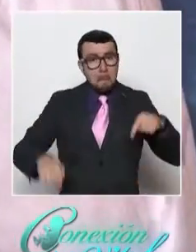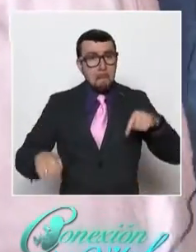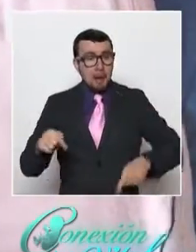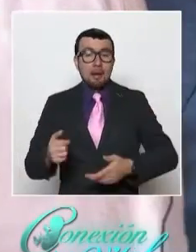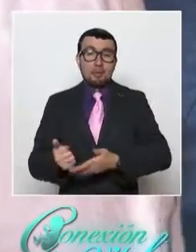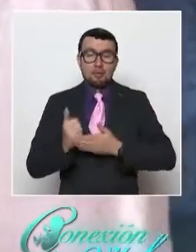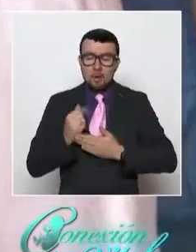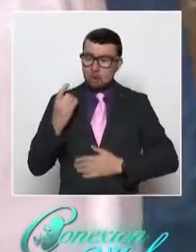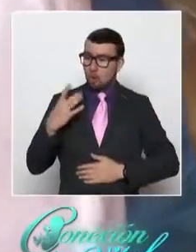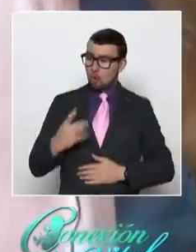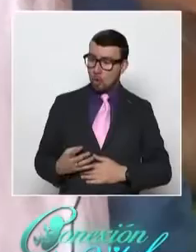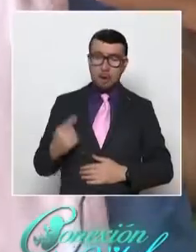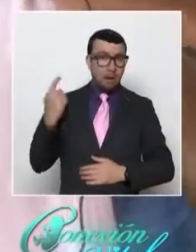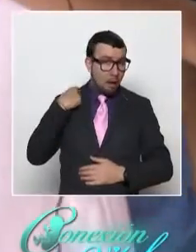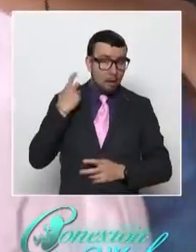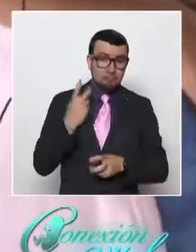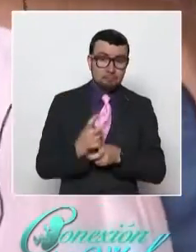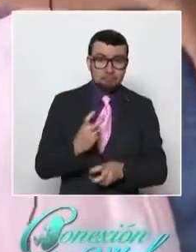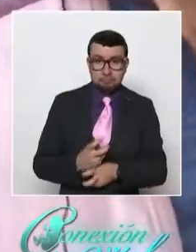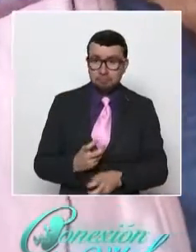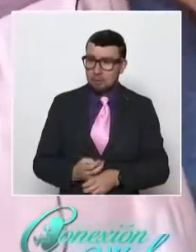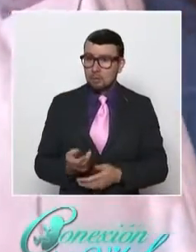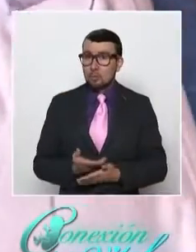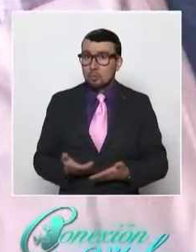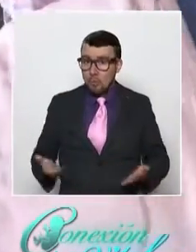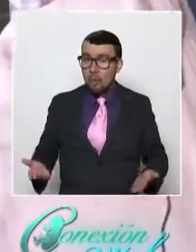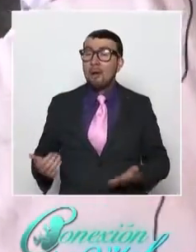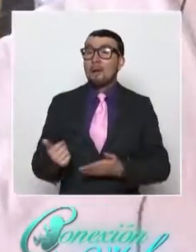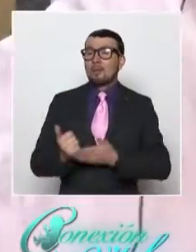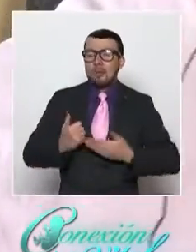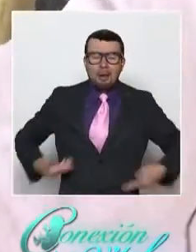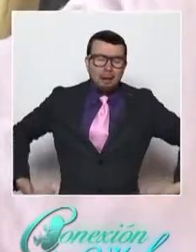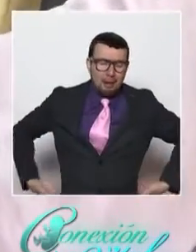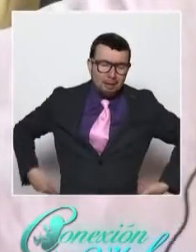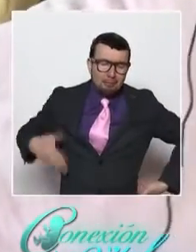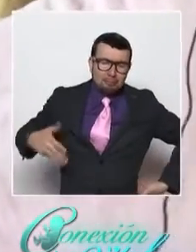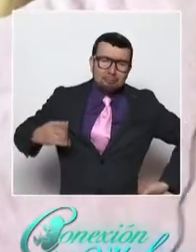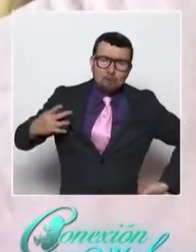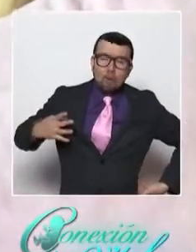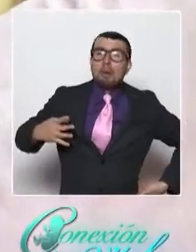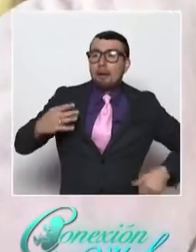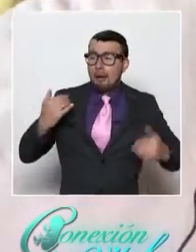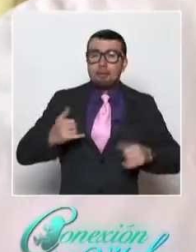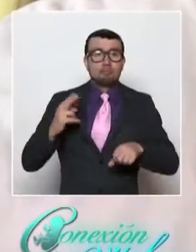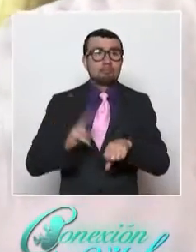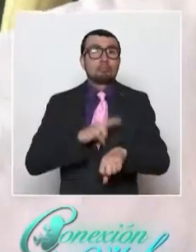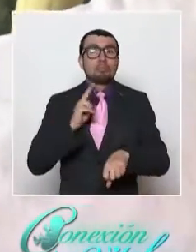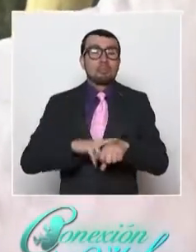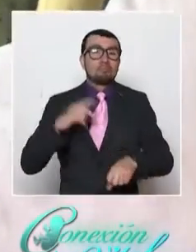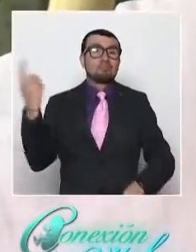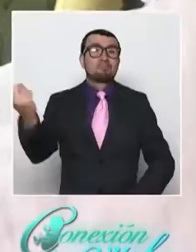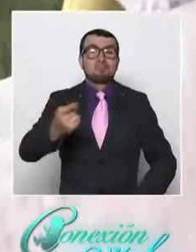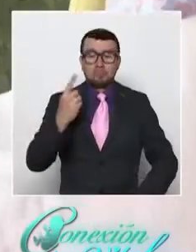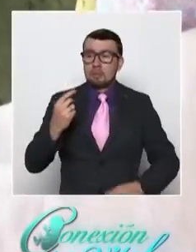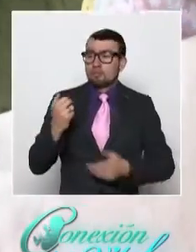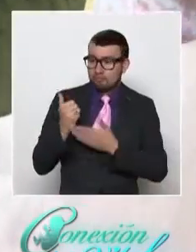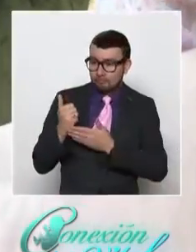tratamos las dolencias de cervicalgias, dorsalgias y lumbar, que es muy común hoy en día en todos nuestros pacientes.